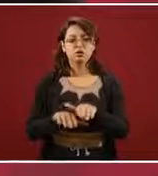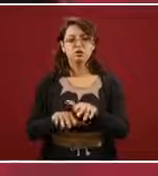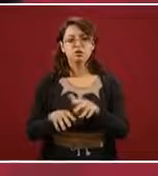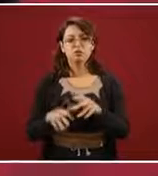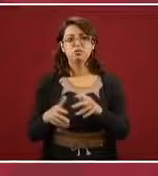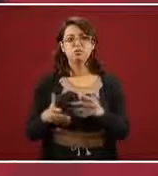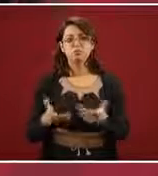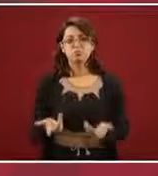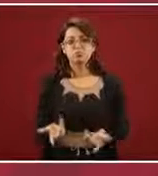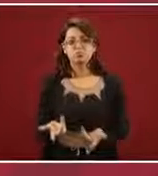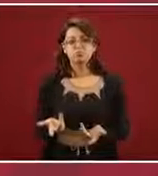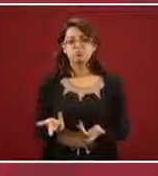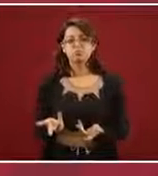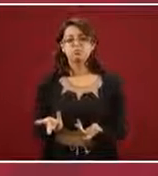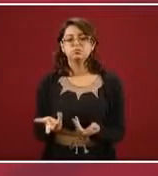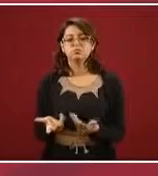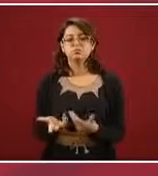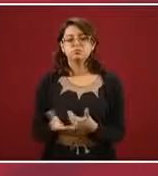cómo